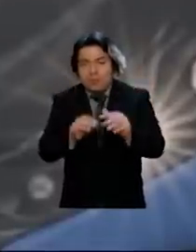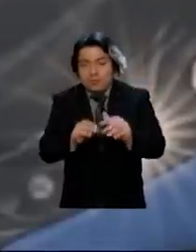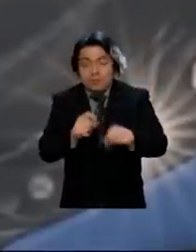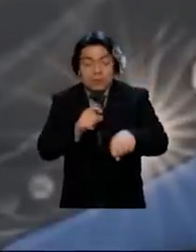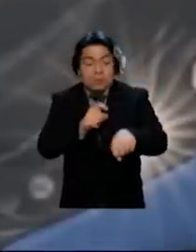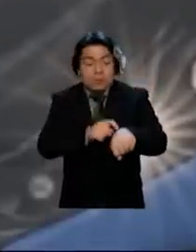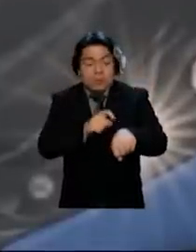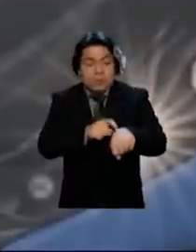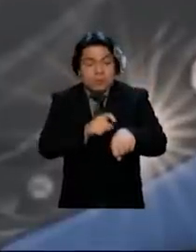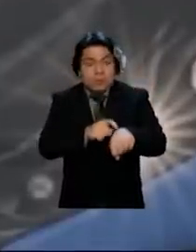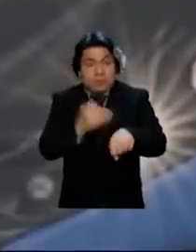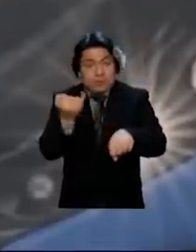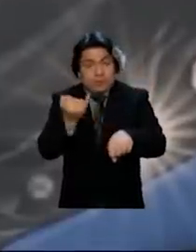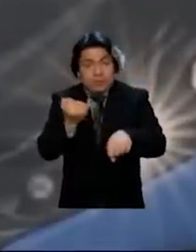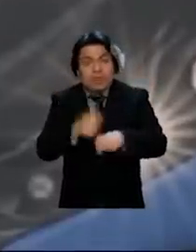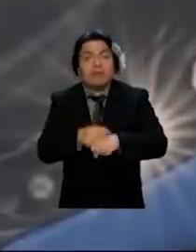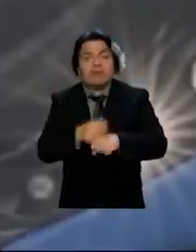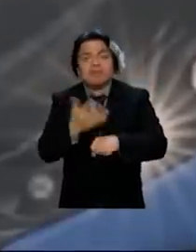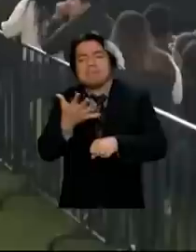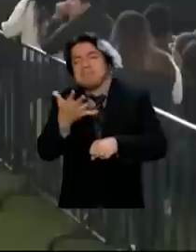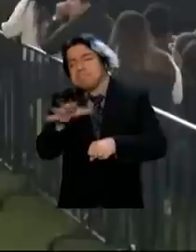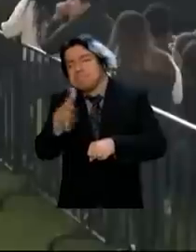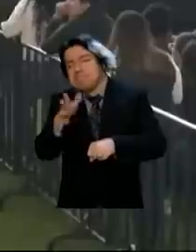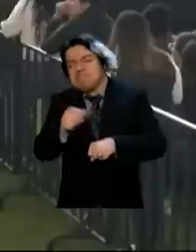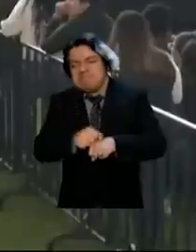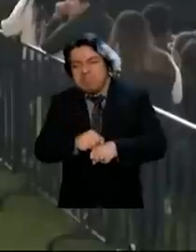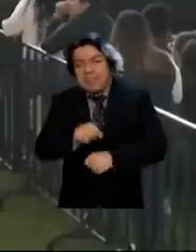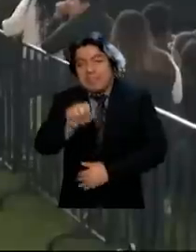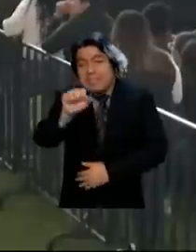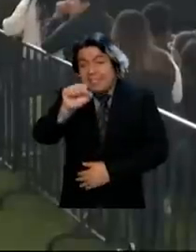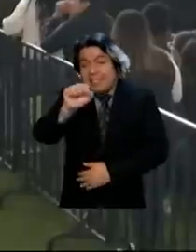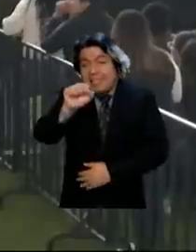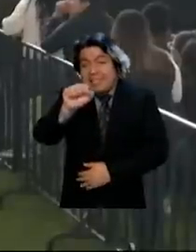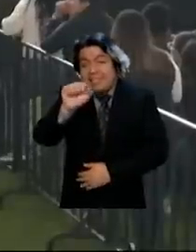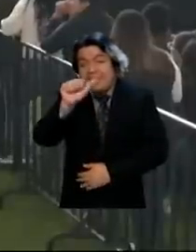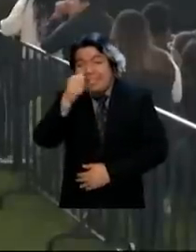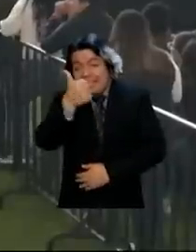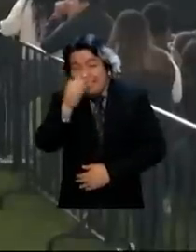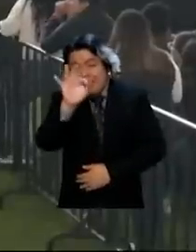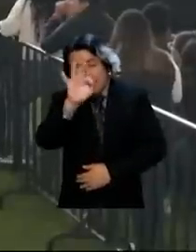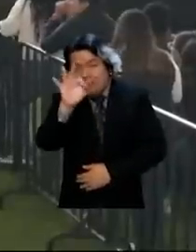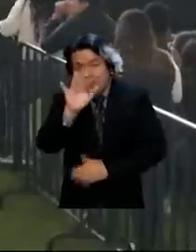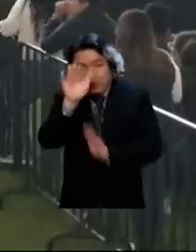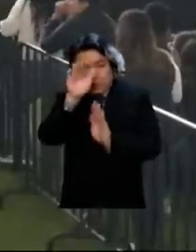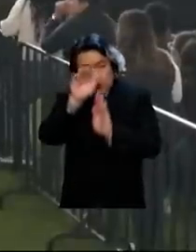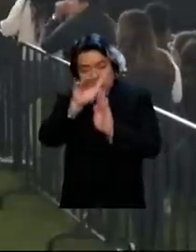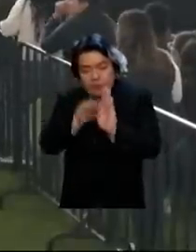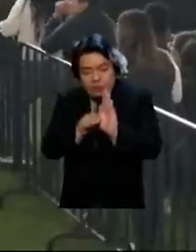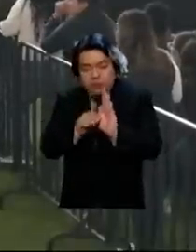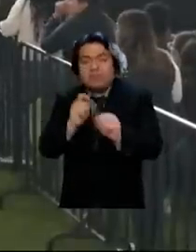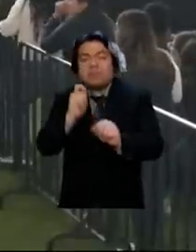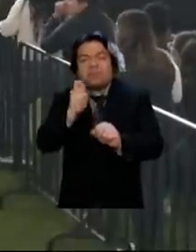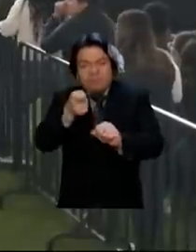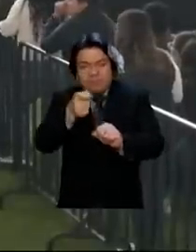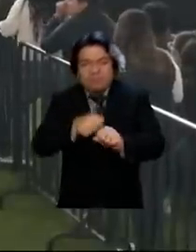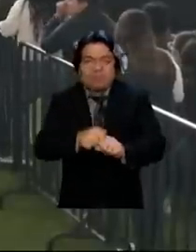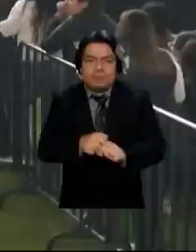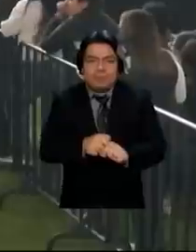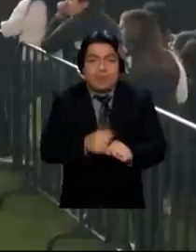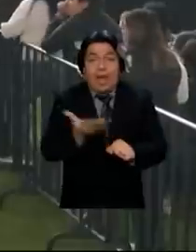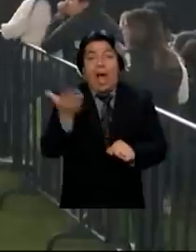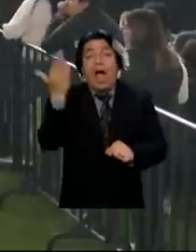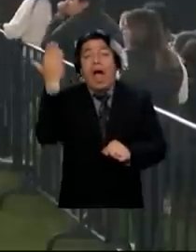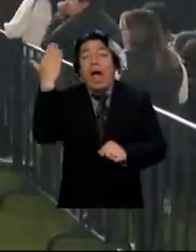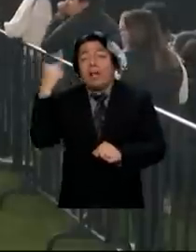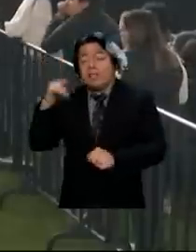disminución del tiempo de viaje de alrededor de 66%. Esto quiere decir que un trayecto que se hacía